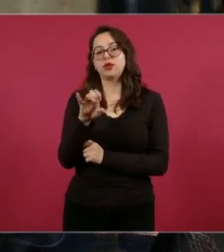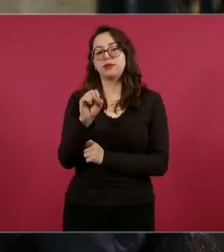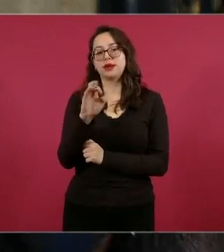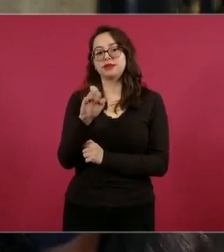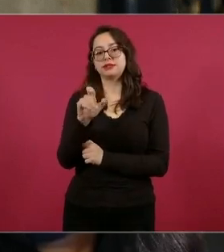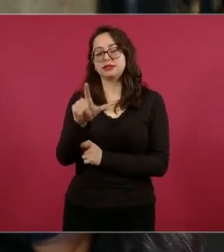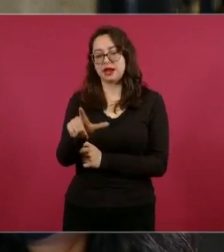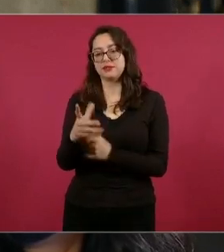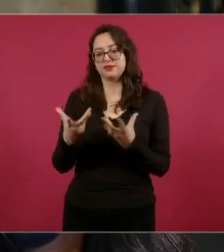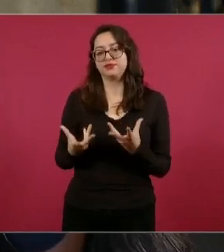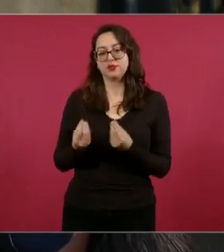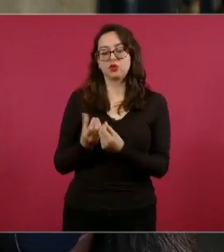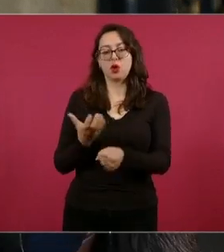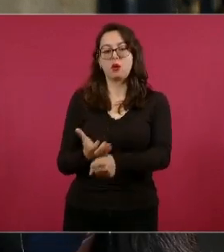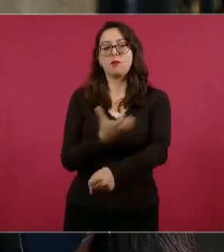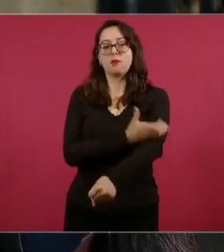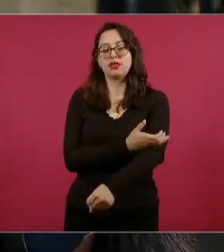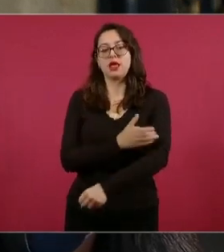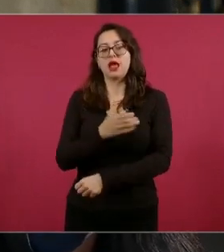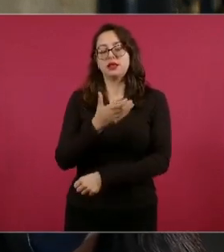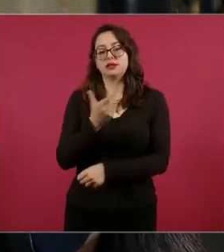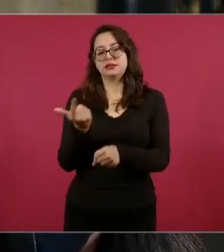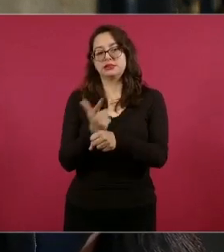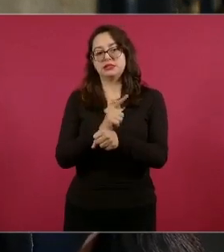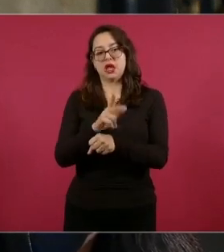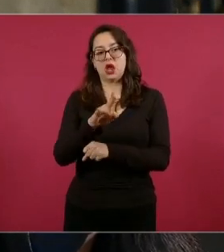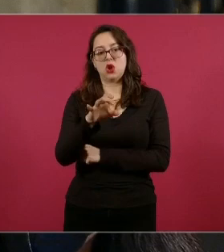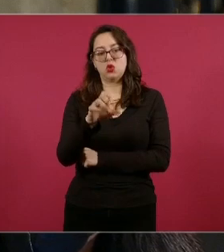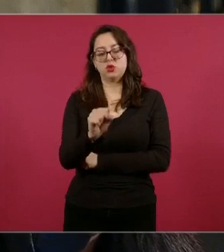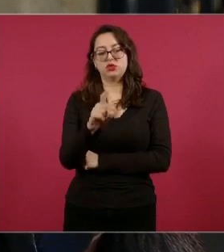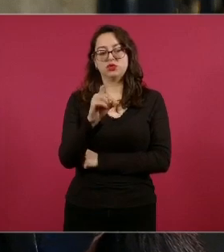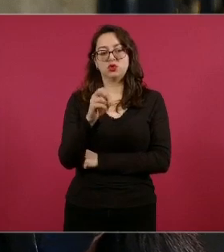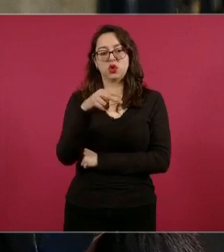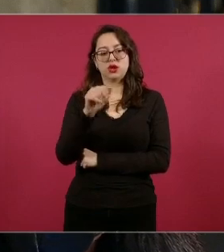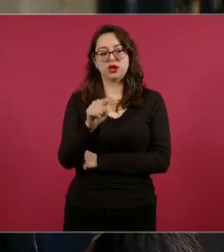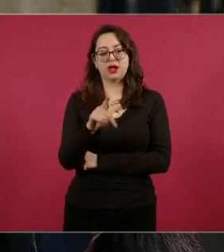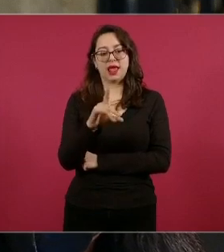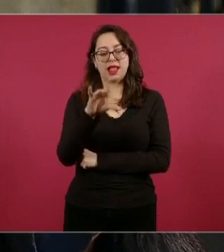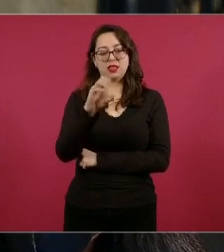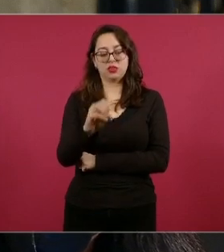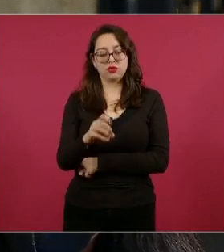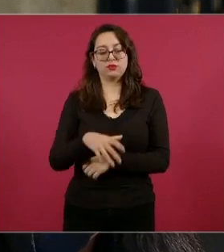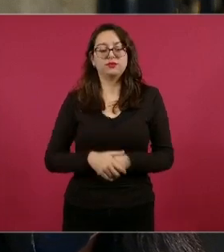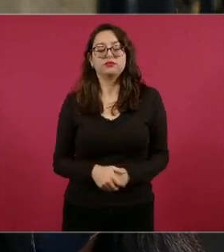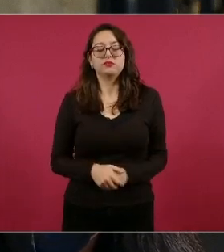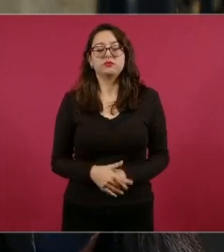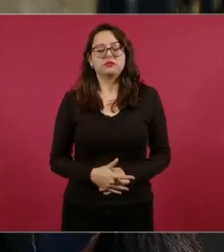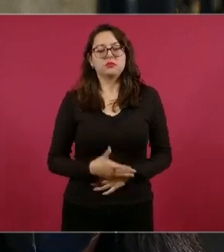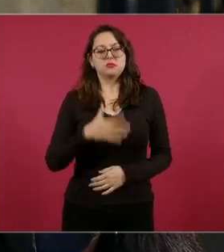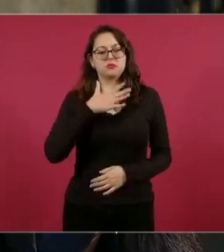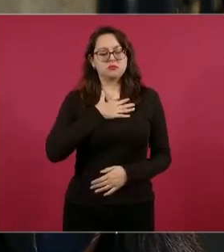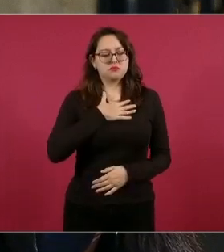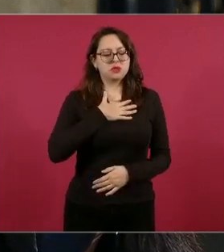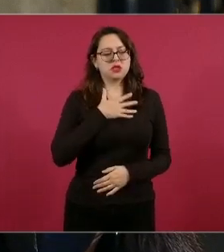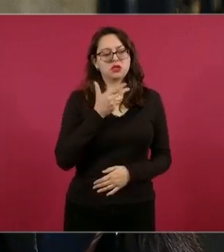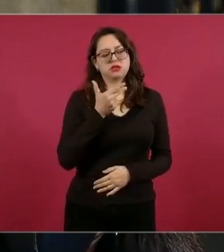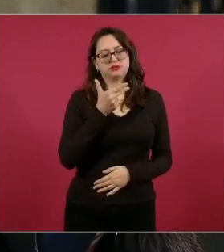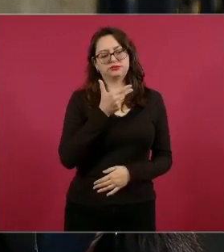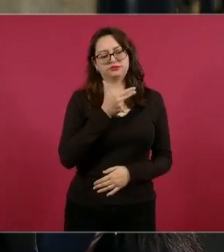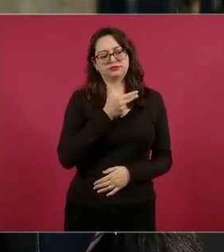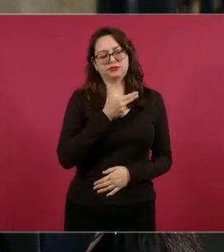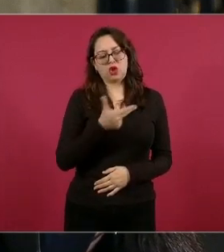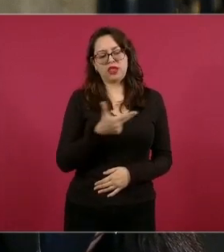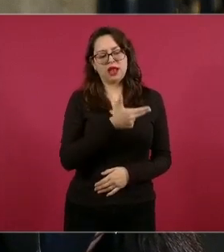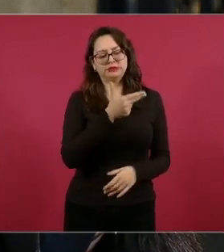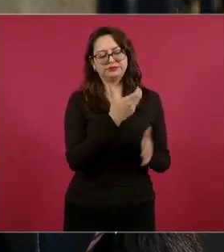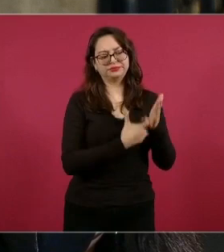del licenciado Luis Donaldo Colosio. Yo me encontraba en mi habitación cuando se efectuó el mitin en Lomas